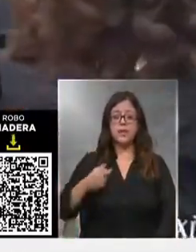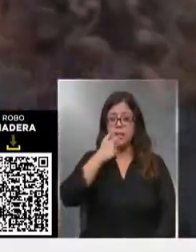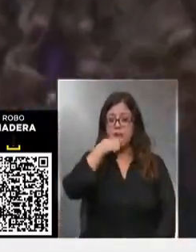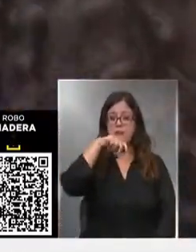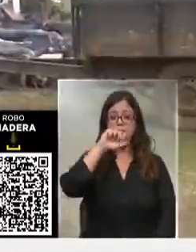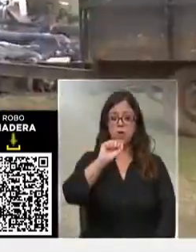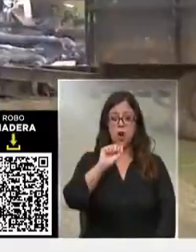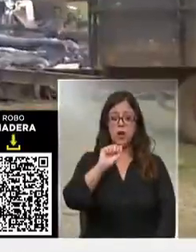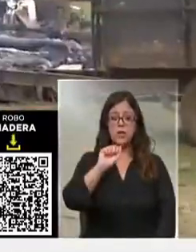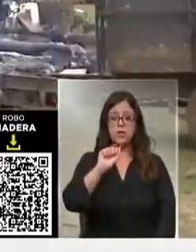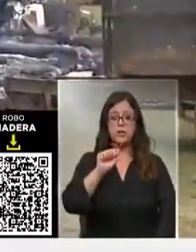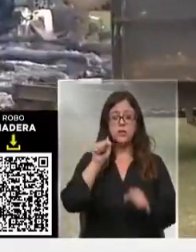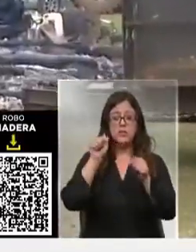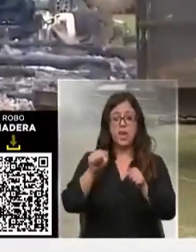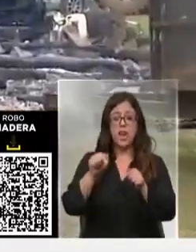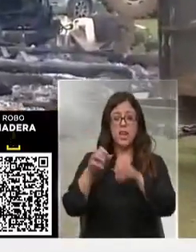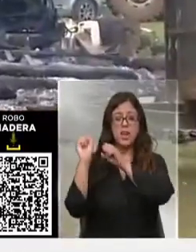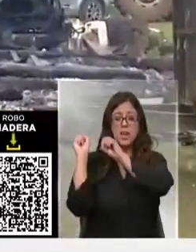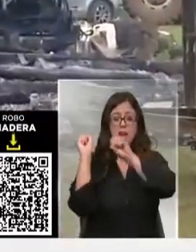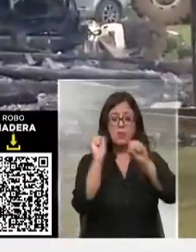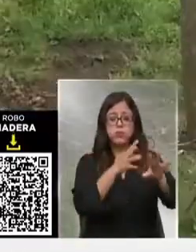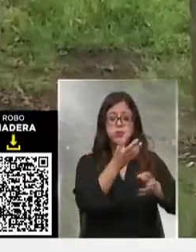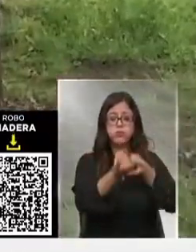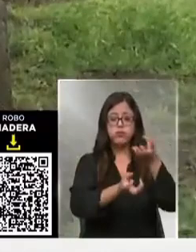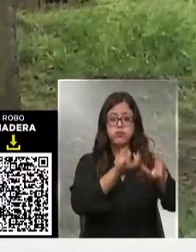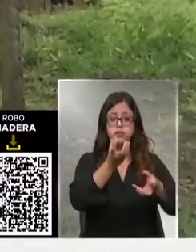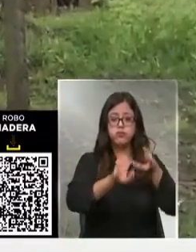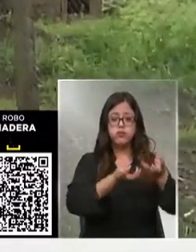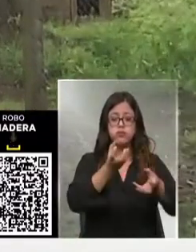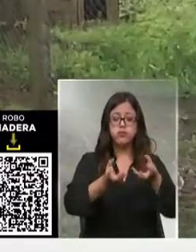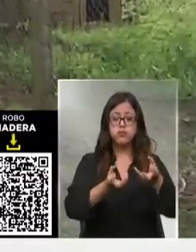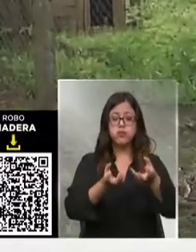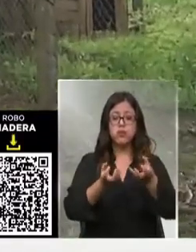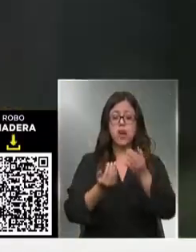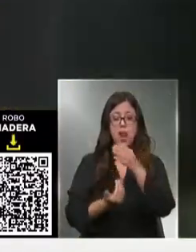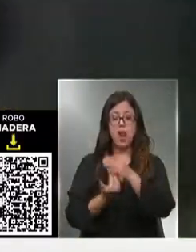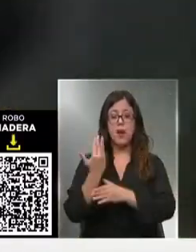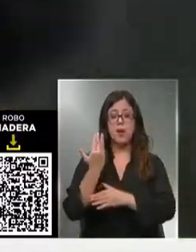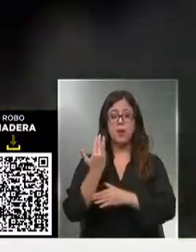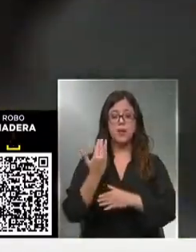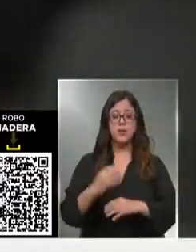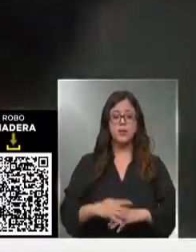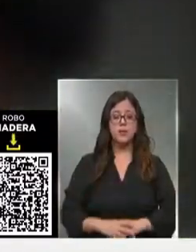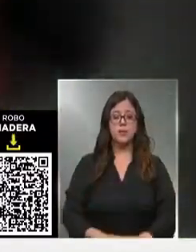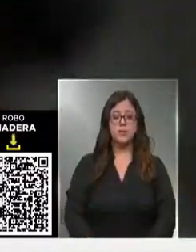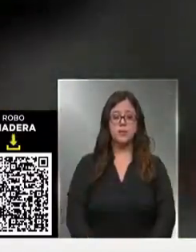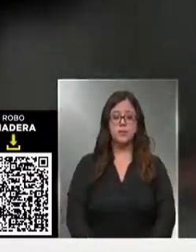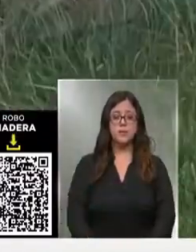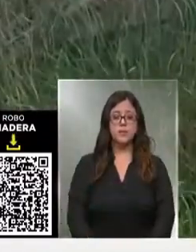Boric y los ataques incendiarios ocurridos durante esta mañana.